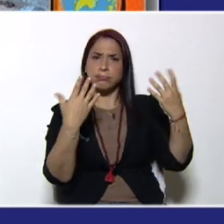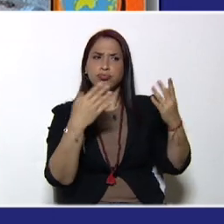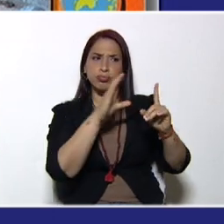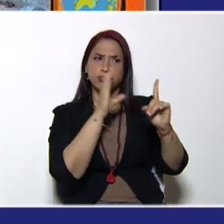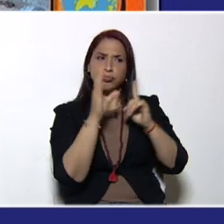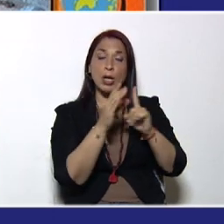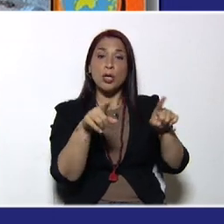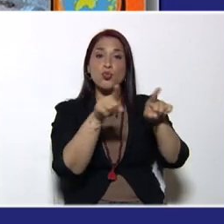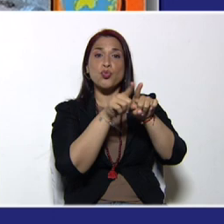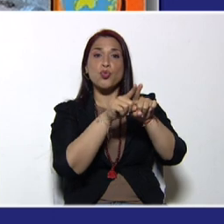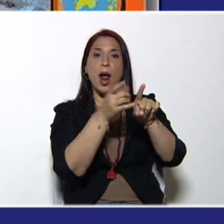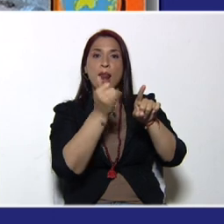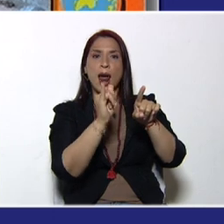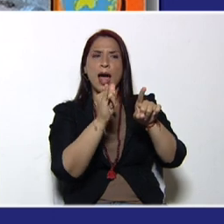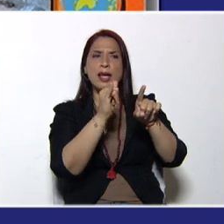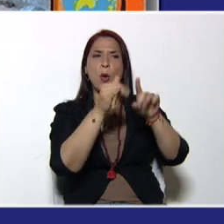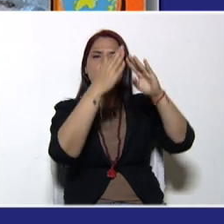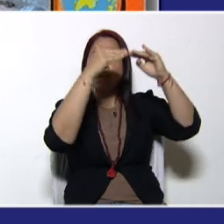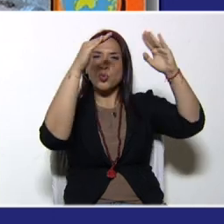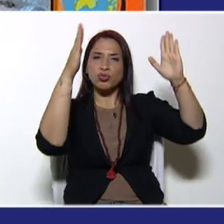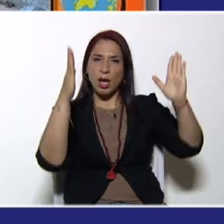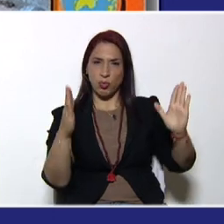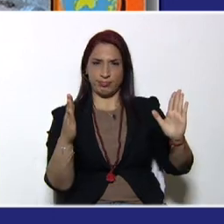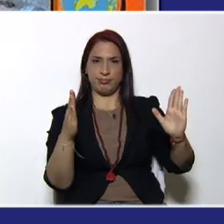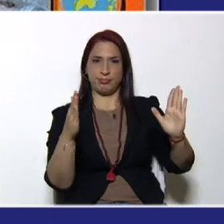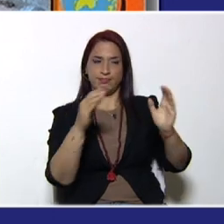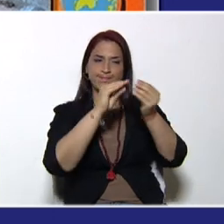un museo artesanal, un museo